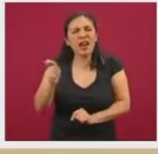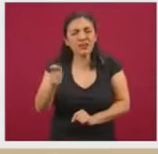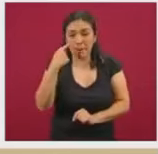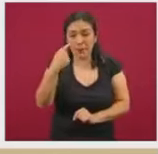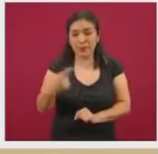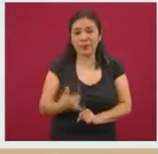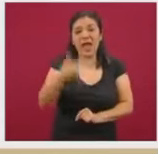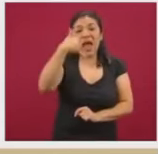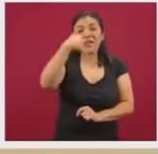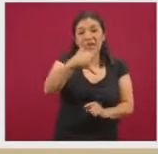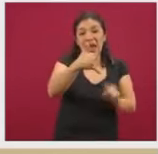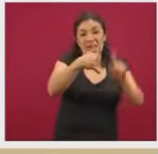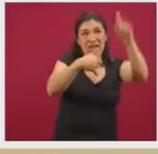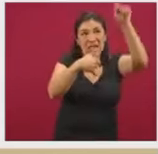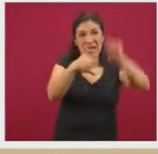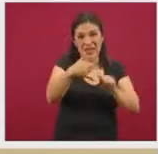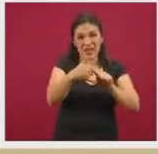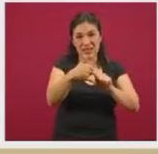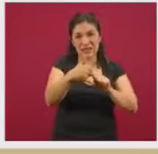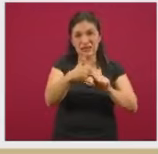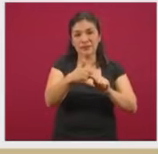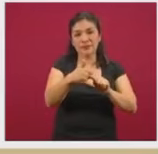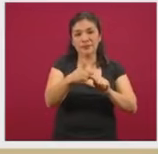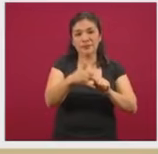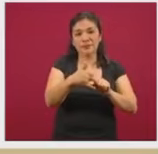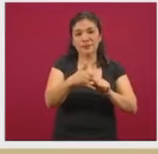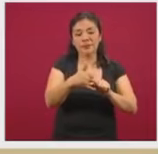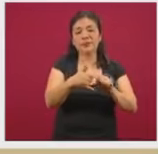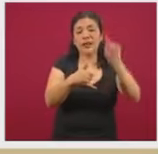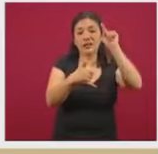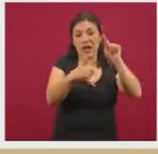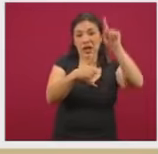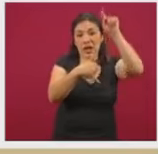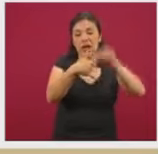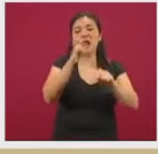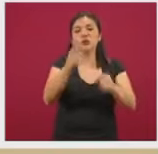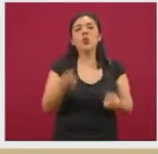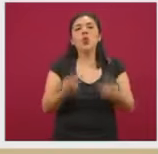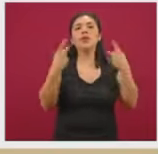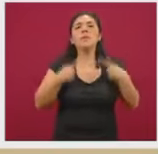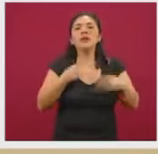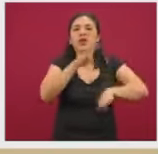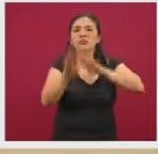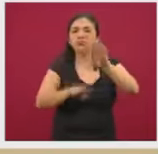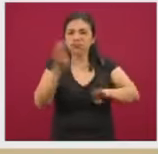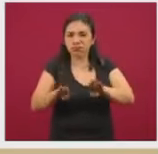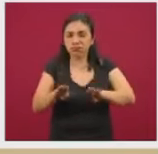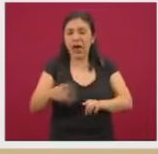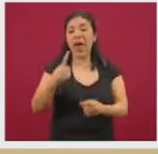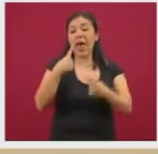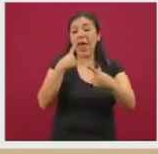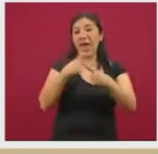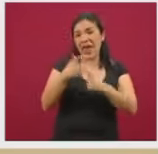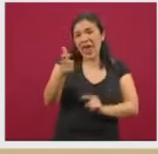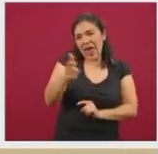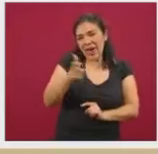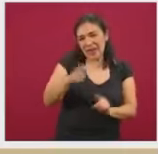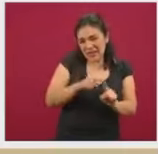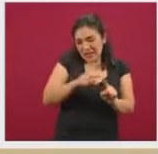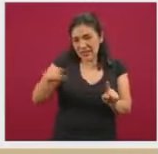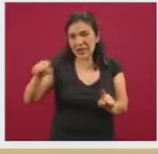eje de las 10, en el eje vertical tenemos el número de defunciones, y en el eje de las X, en el eje horizontal,